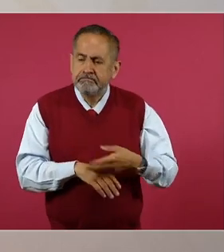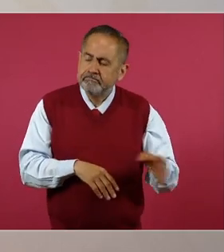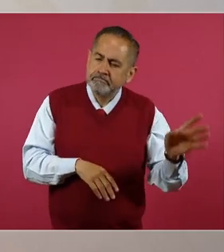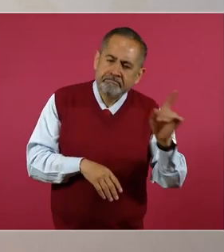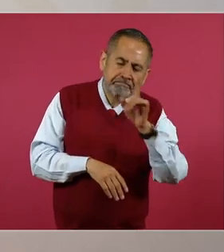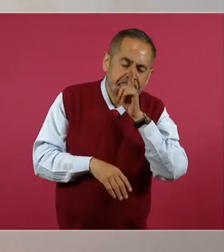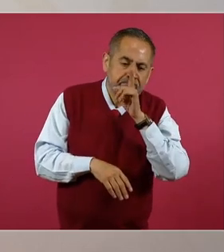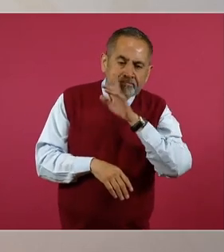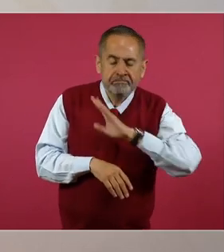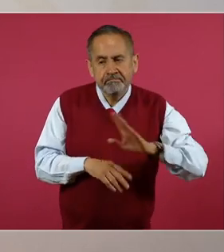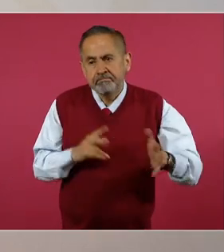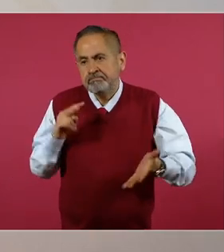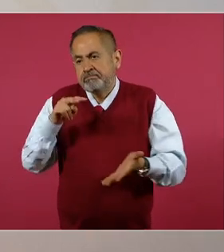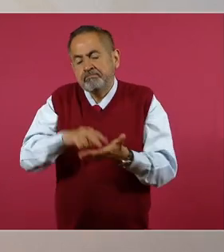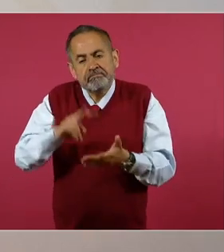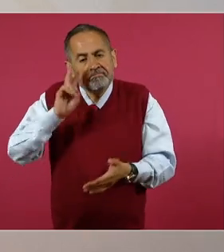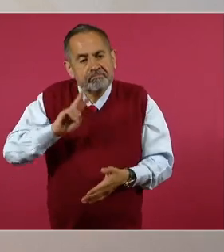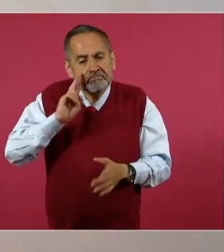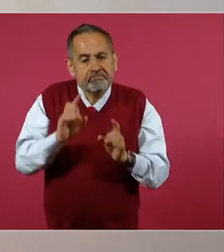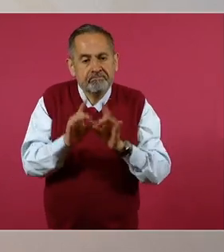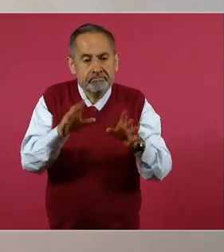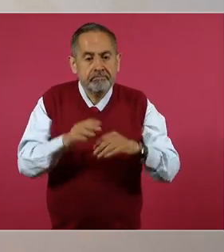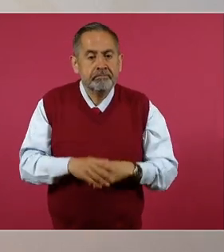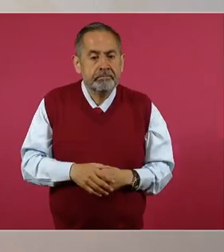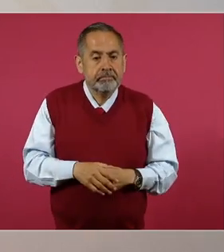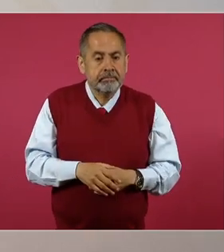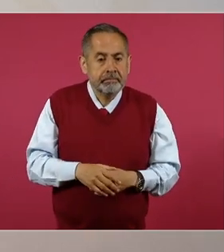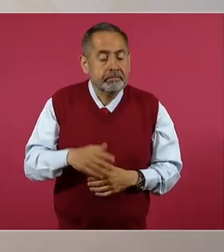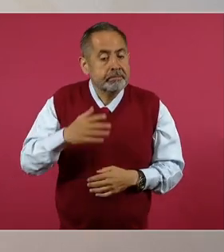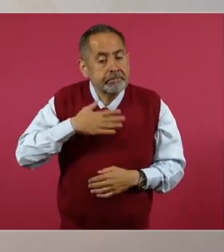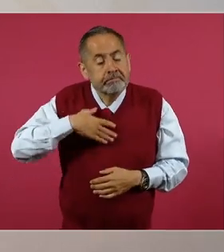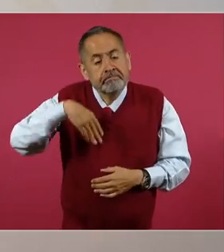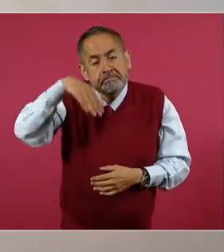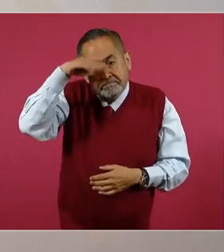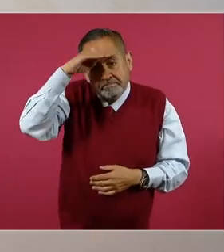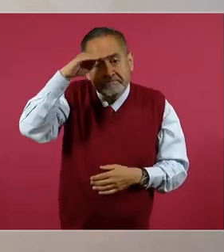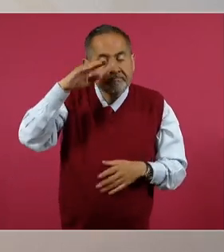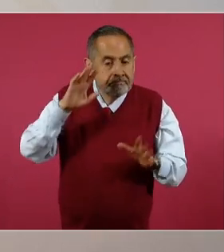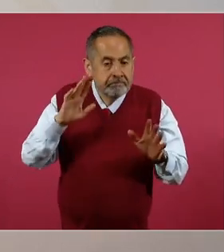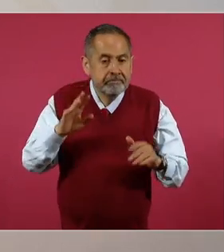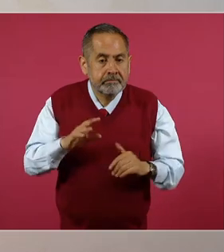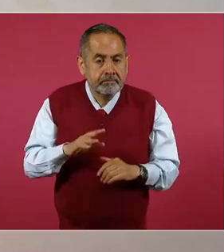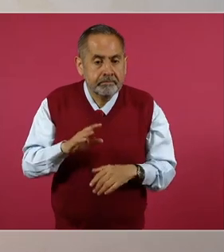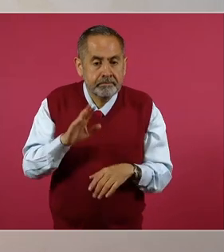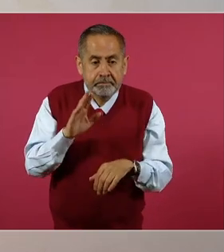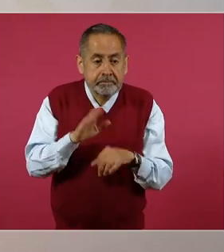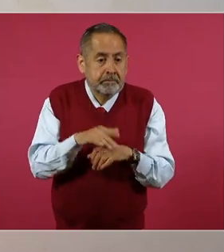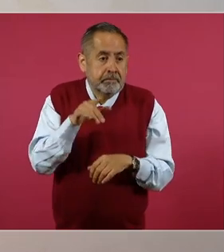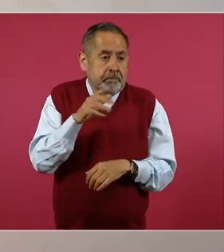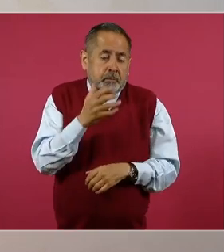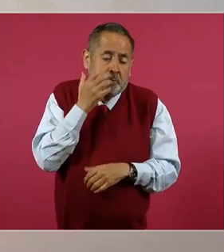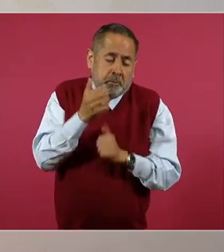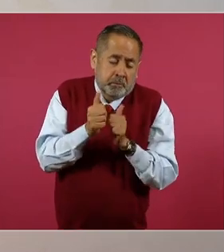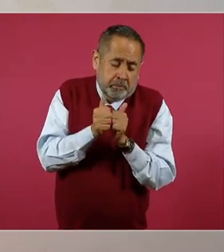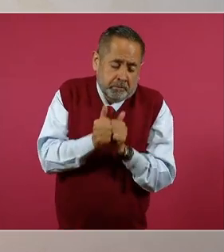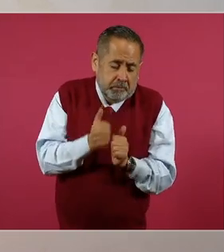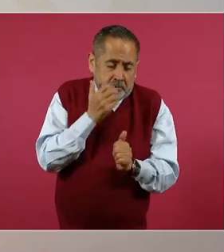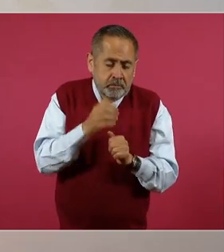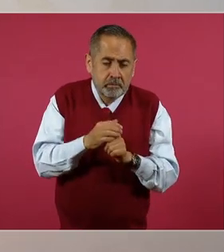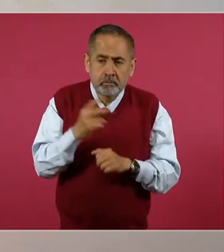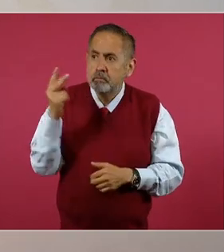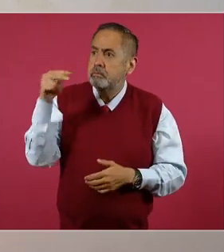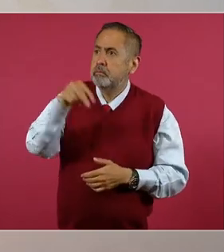que la iglesia que considerábamos más conservadora fue